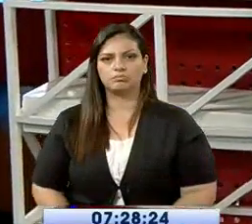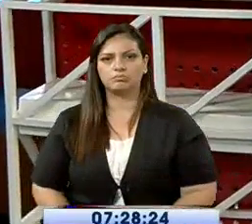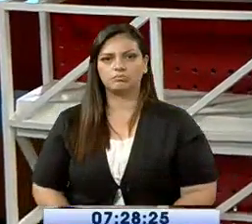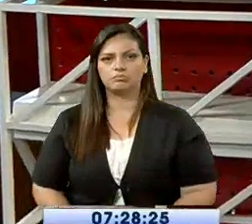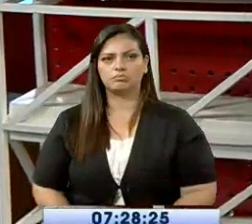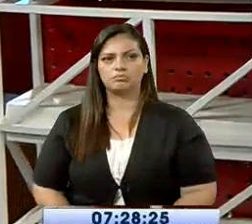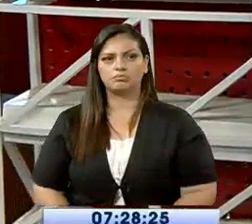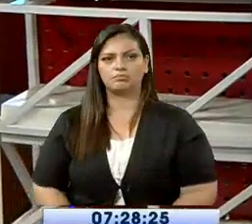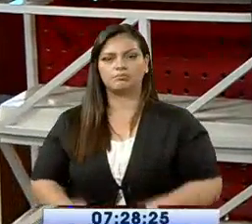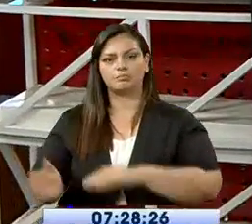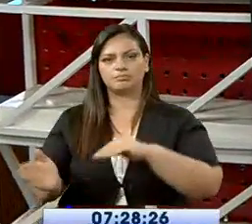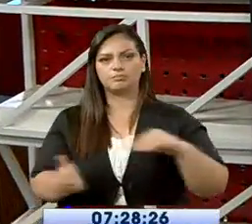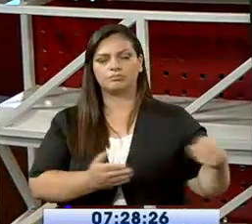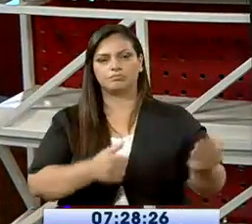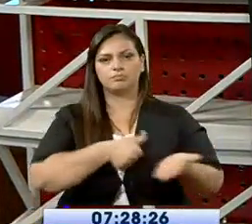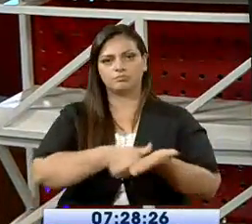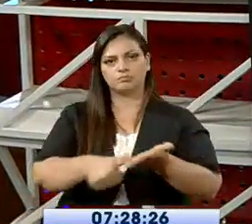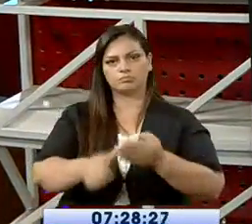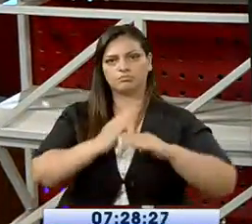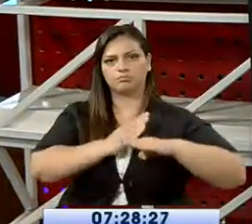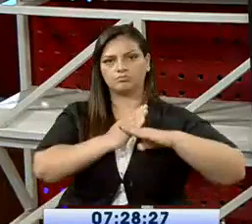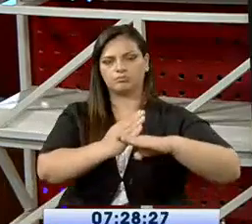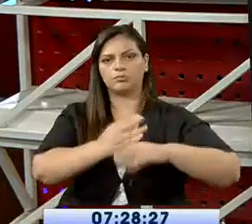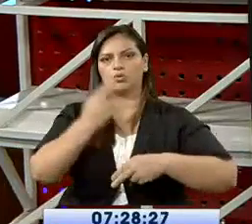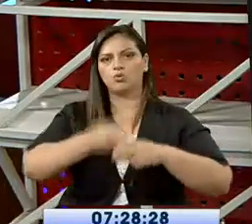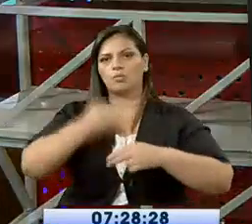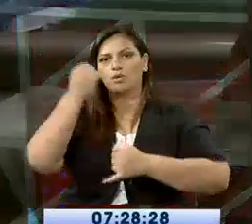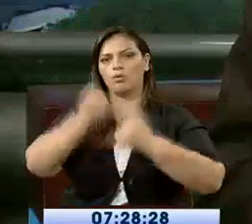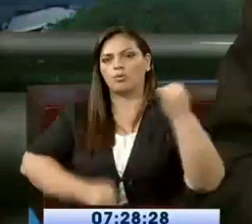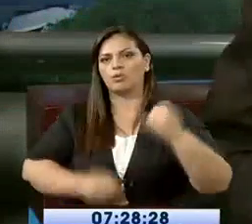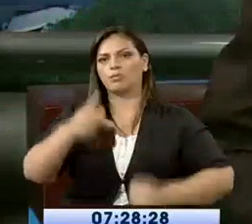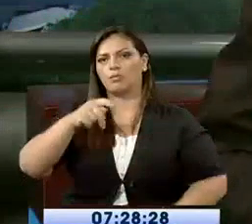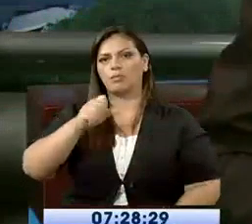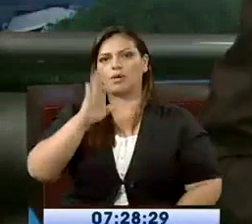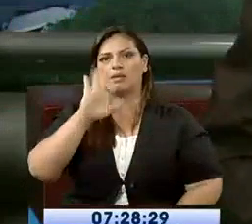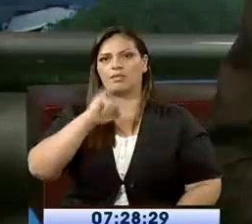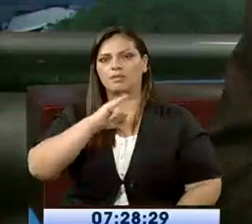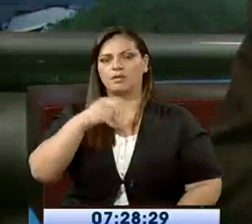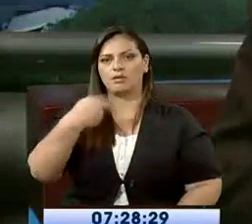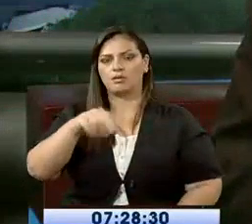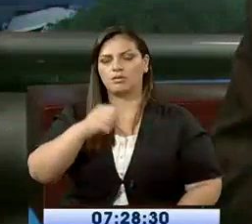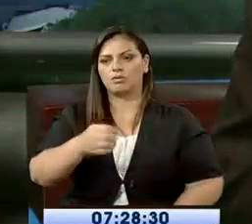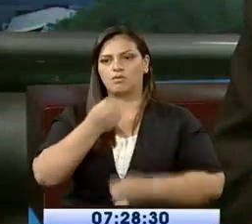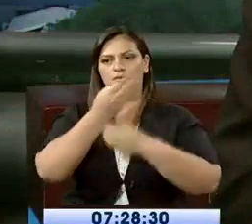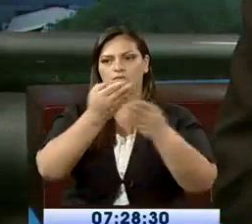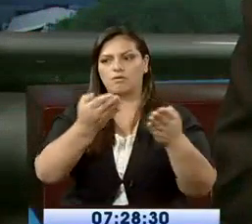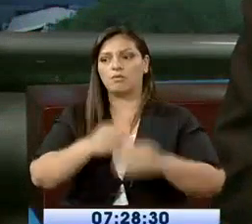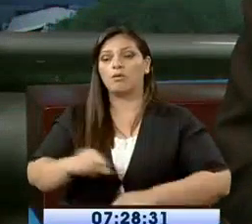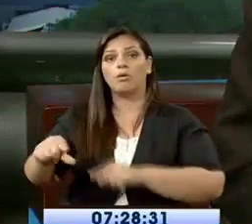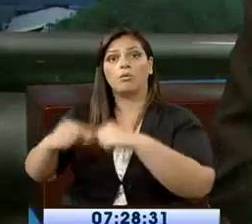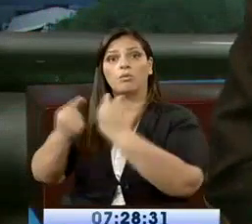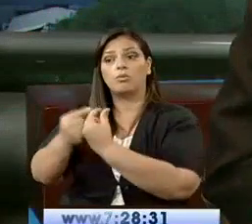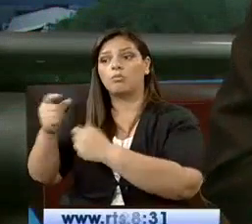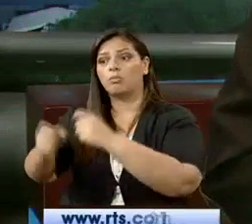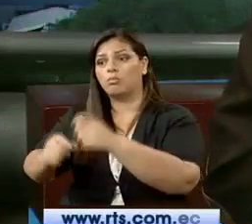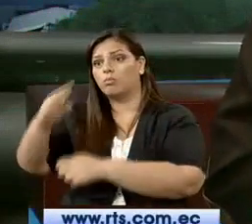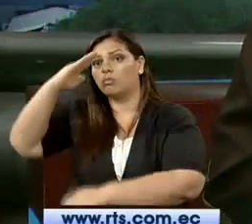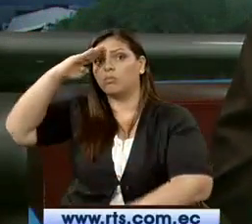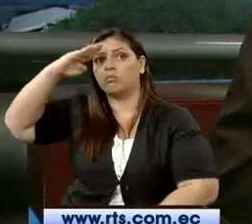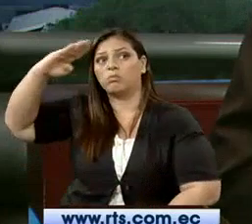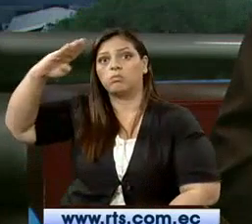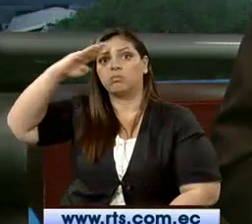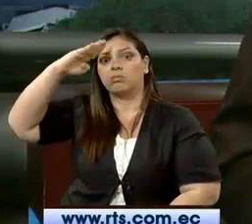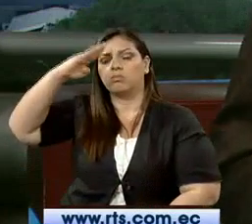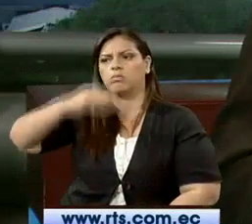Bueno, y el ministro de Defensa, Ricardo Patiño, anunció el inicio de un proceso disciplinario en contra de los militares que participaron en el